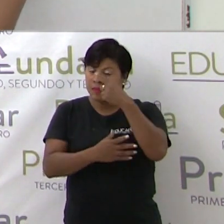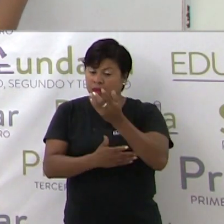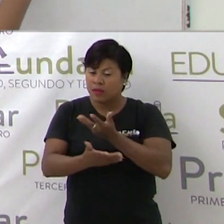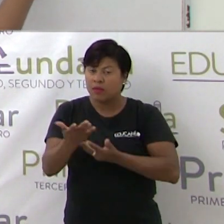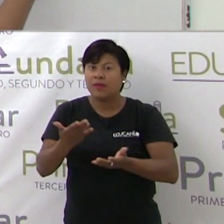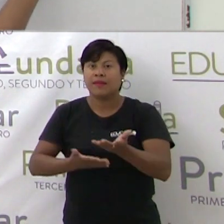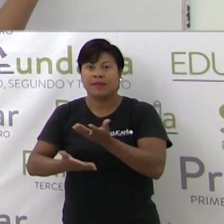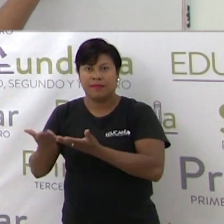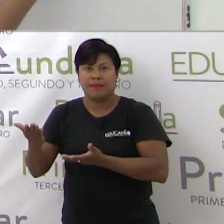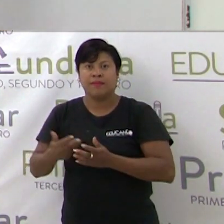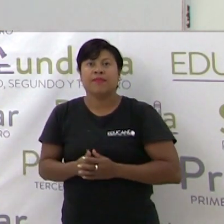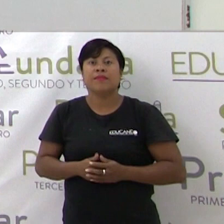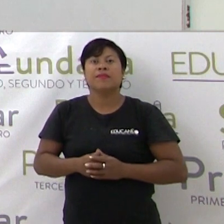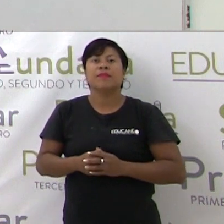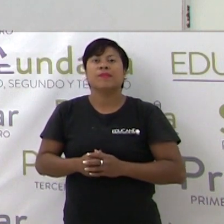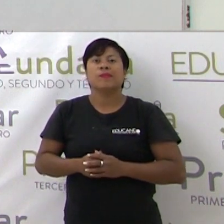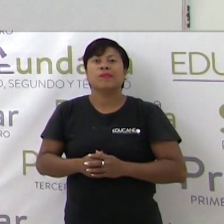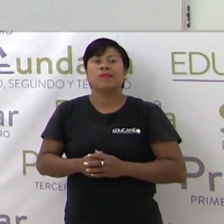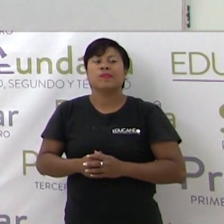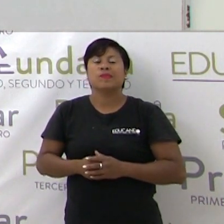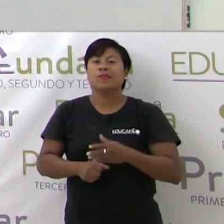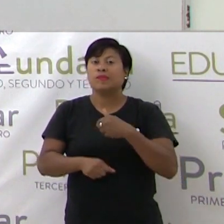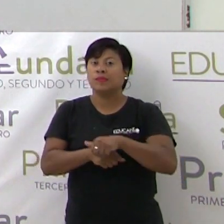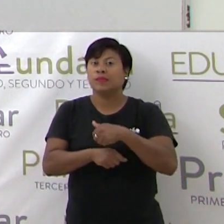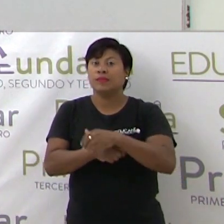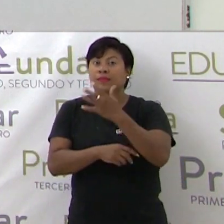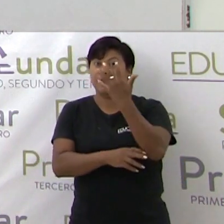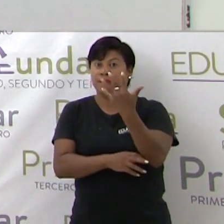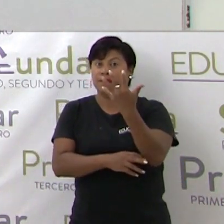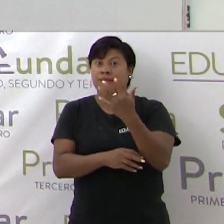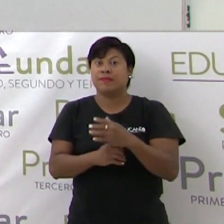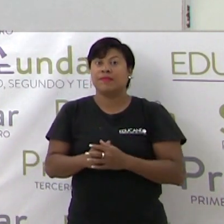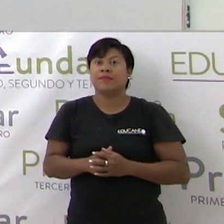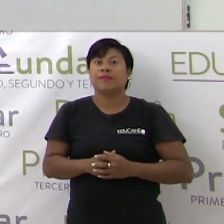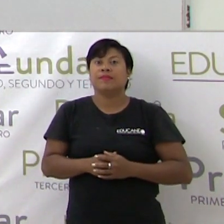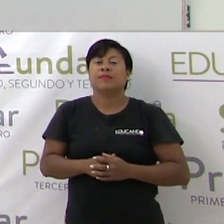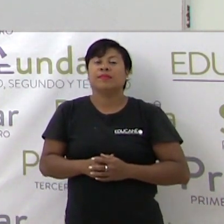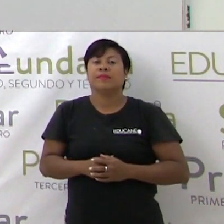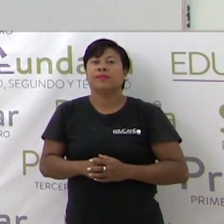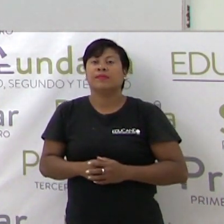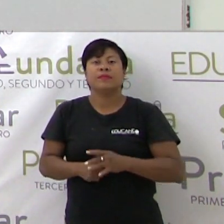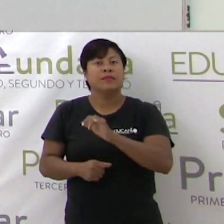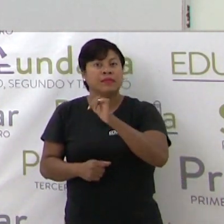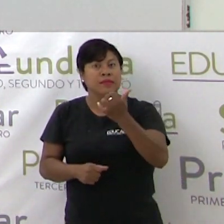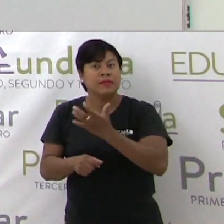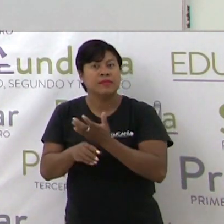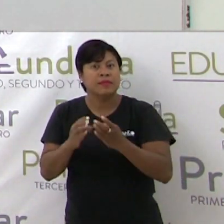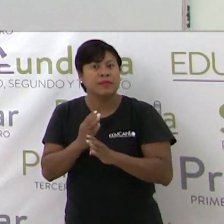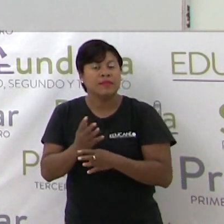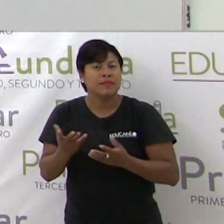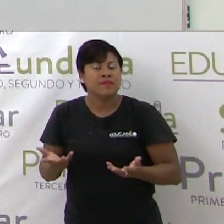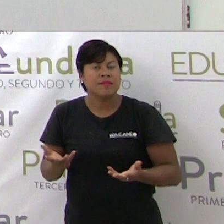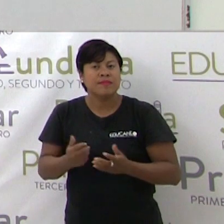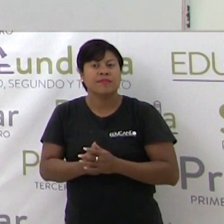compartirla. En el número 5, ¿qué otra cosa dijimos?